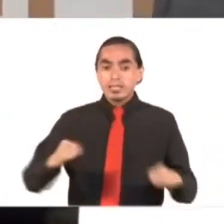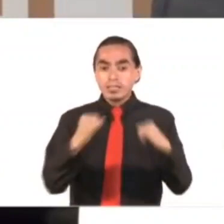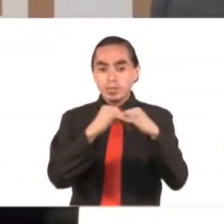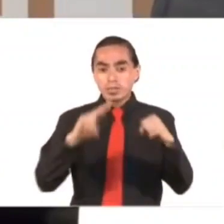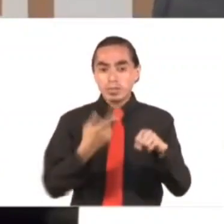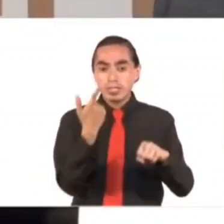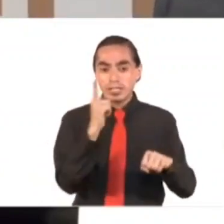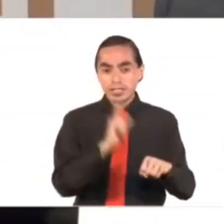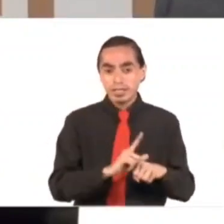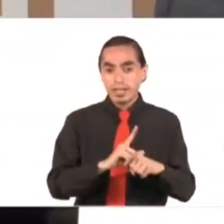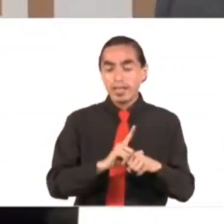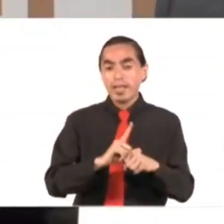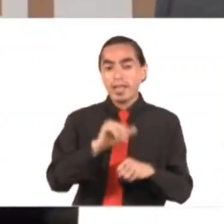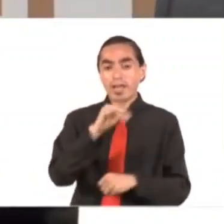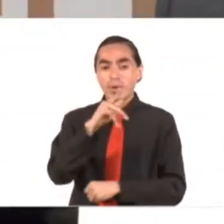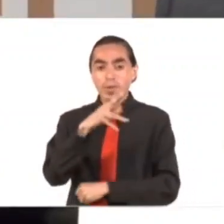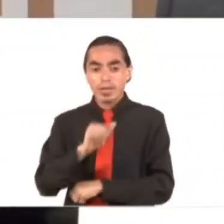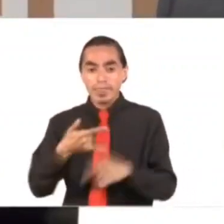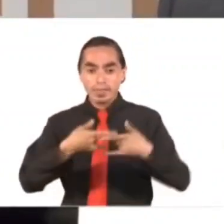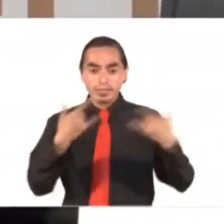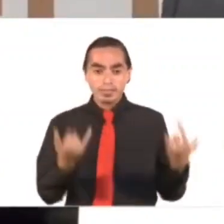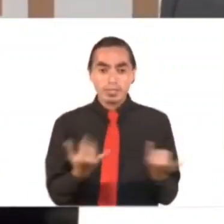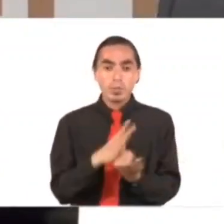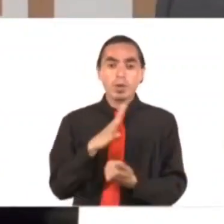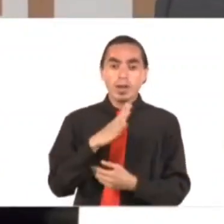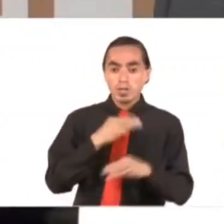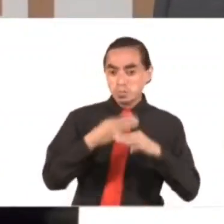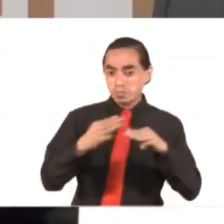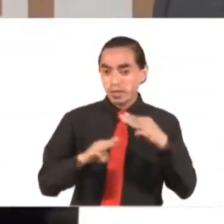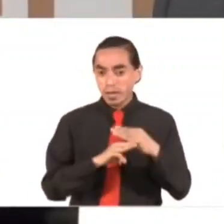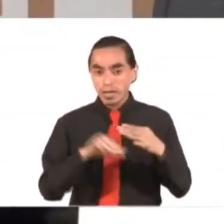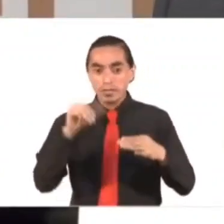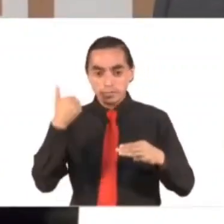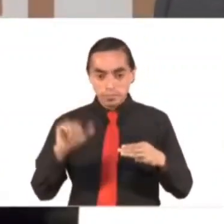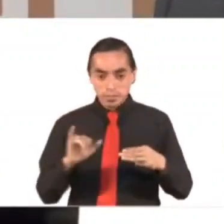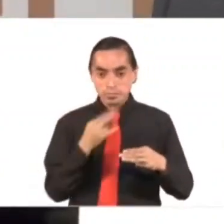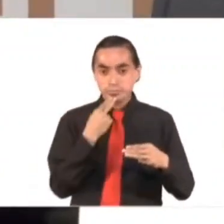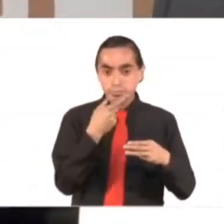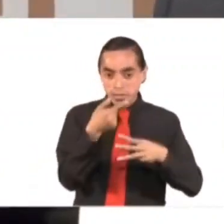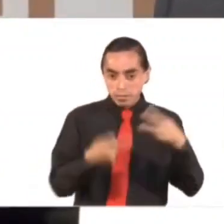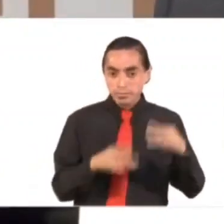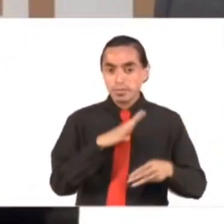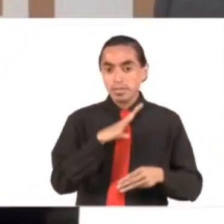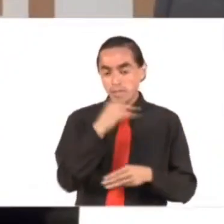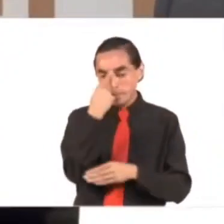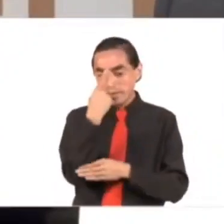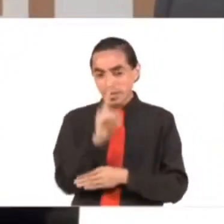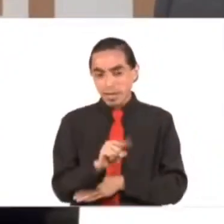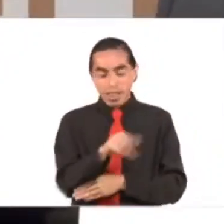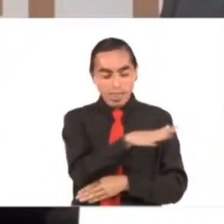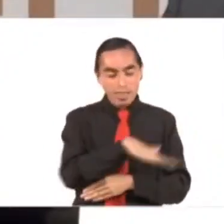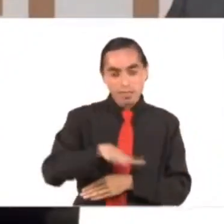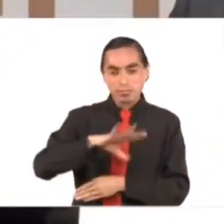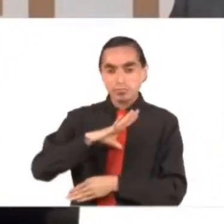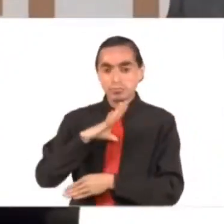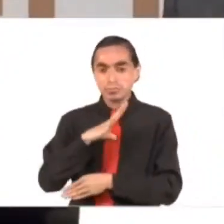Historia en cuanto hace a los materiales informativos y a los materiales a utilizar en los espacios correspondientes para la